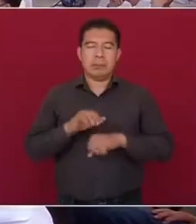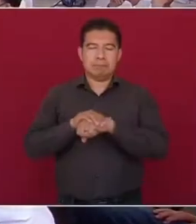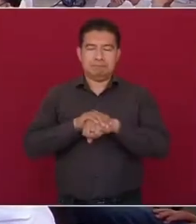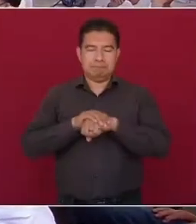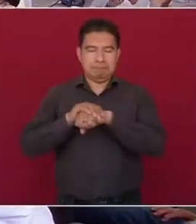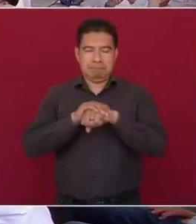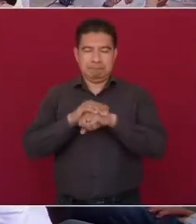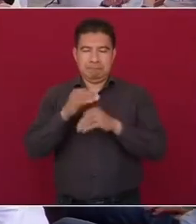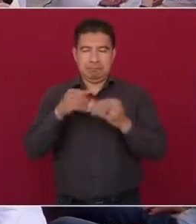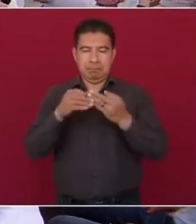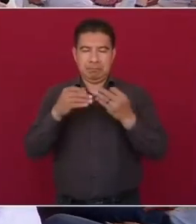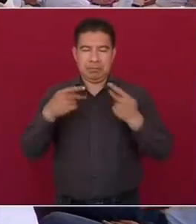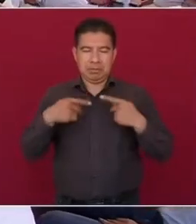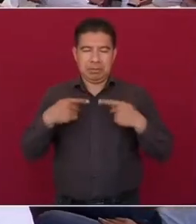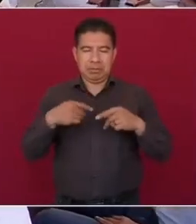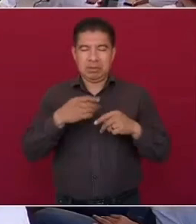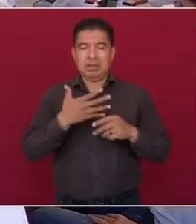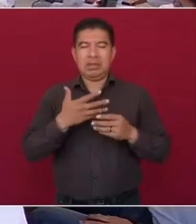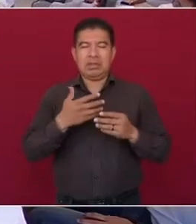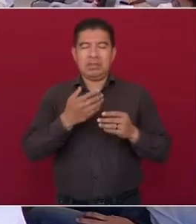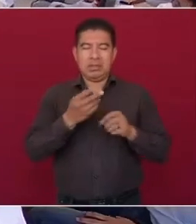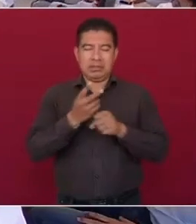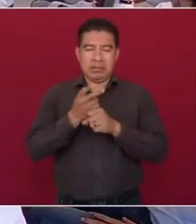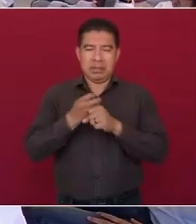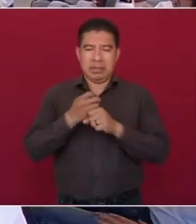presidentes municipales, presidentas municipales,